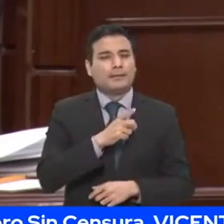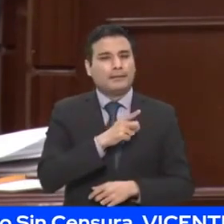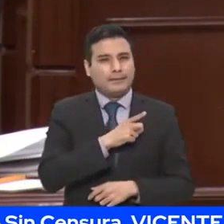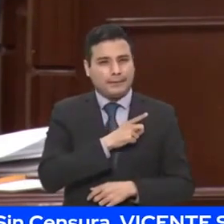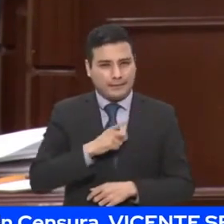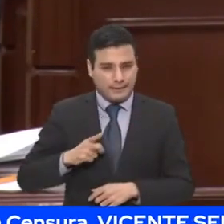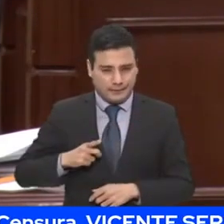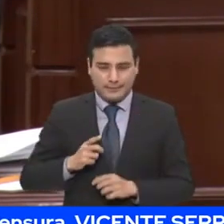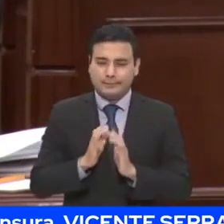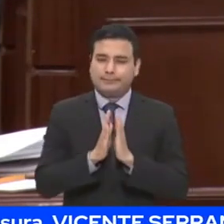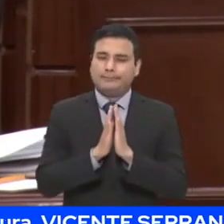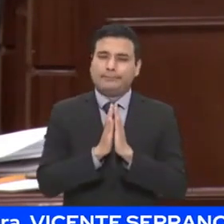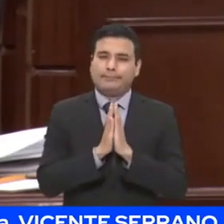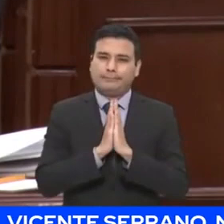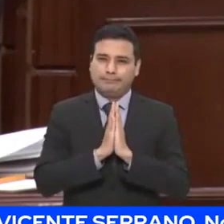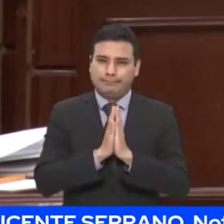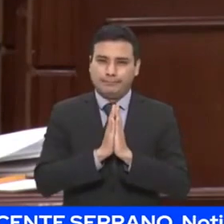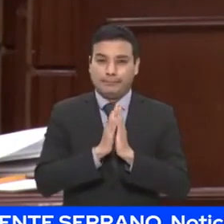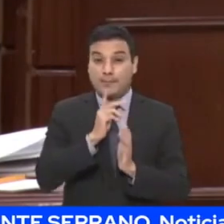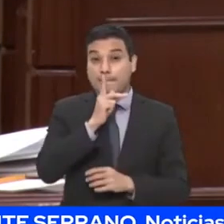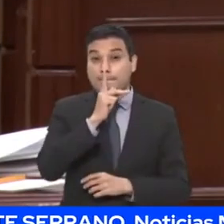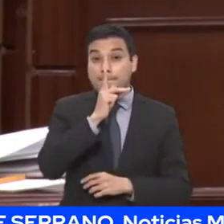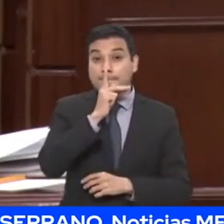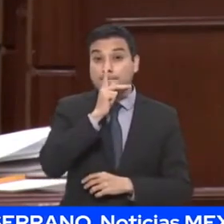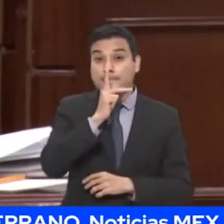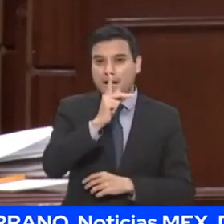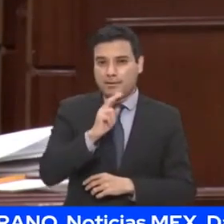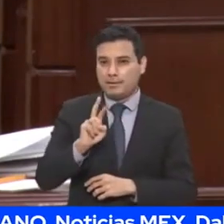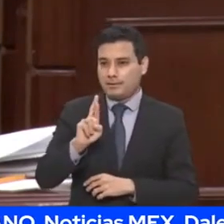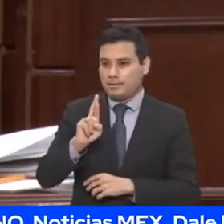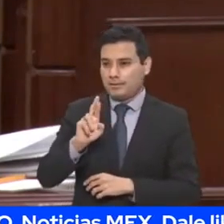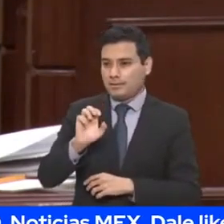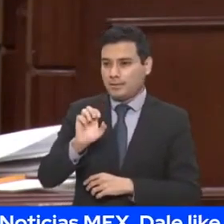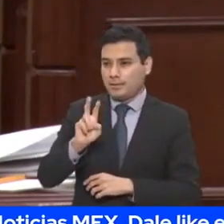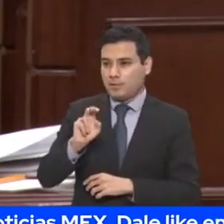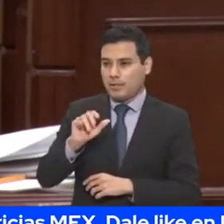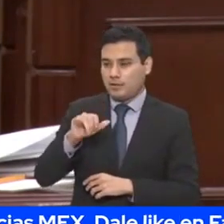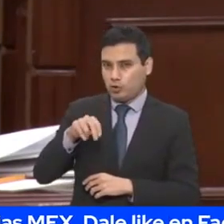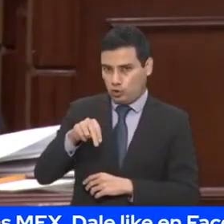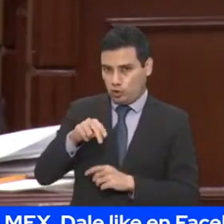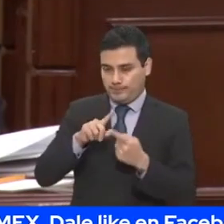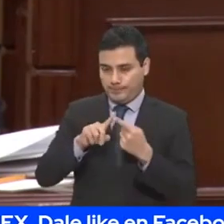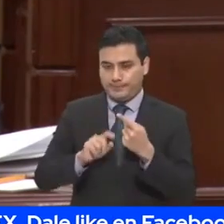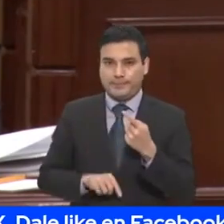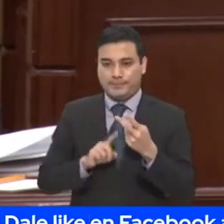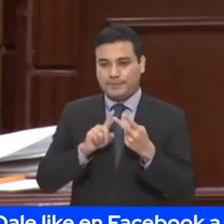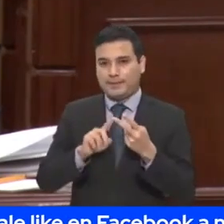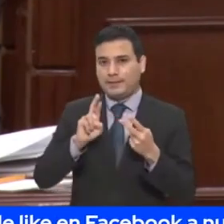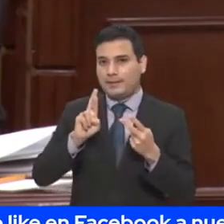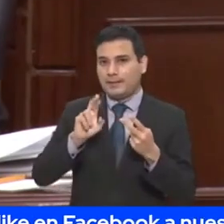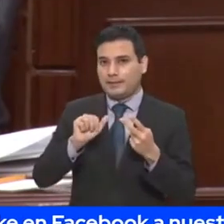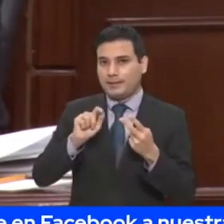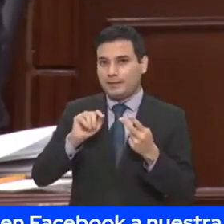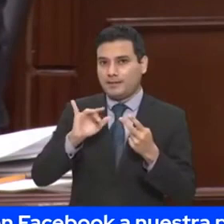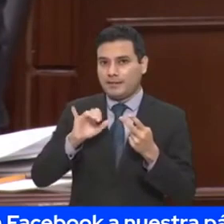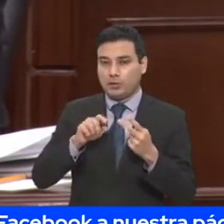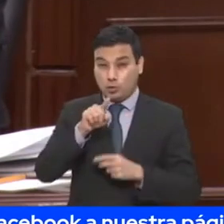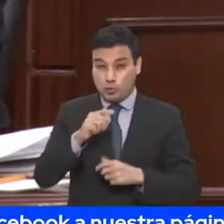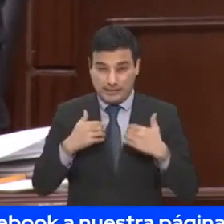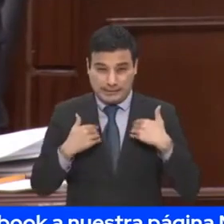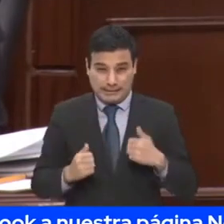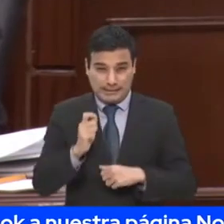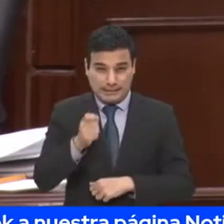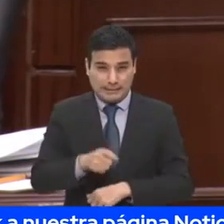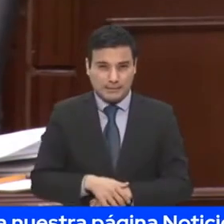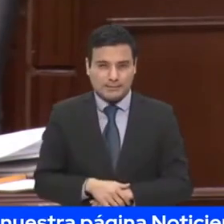conceptualizar la palabra revocación y la palabra ratificación. ¿Y cuál de ellas